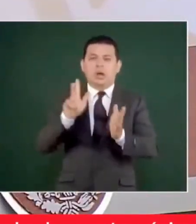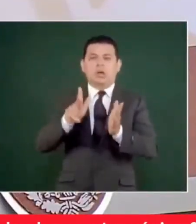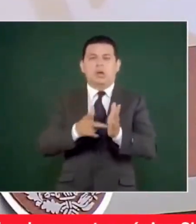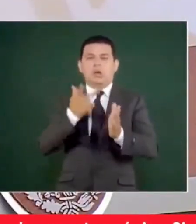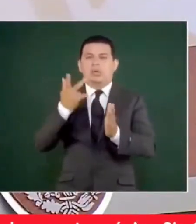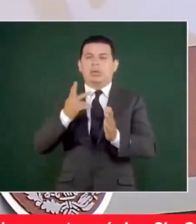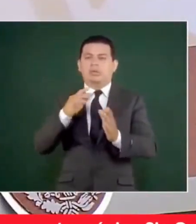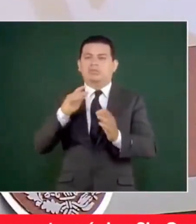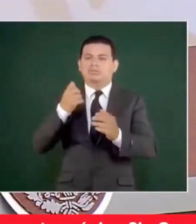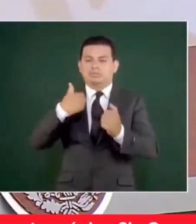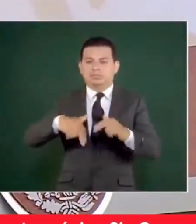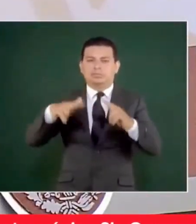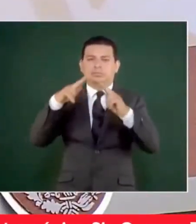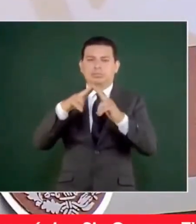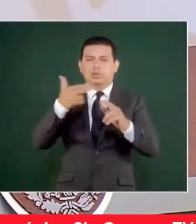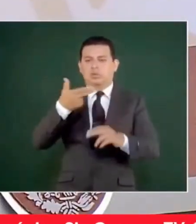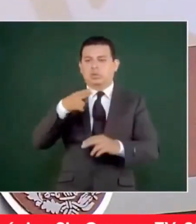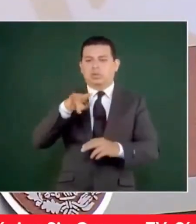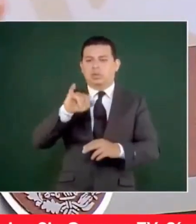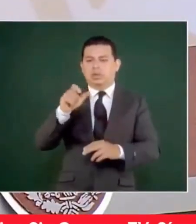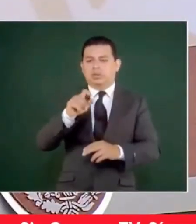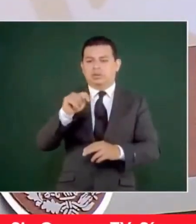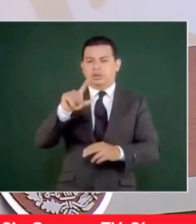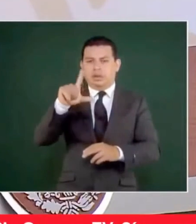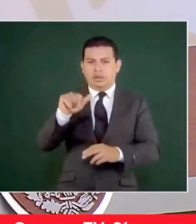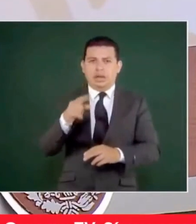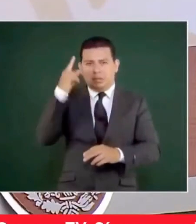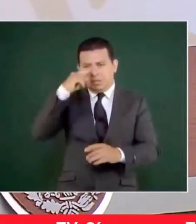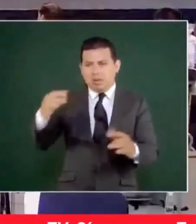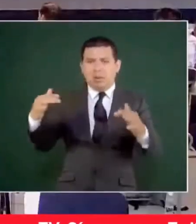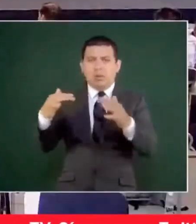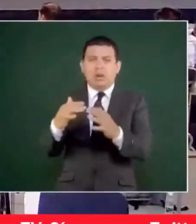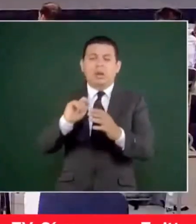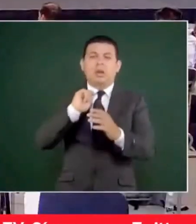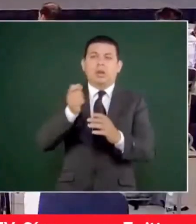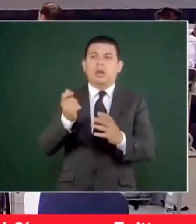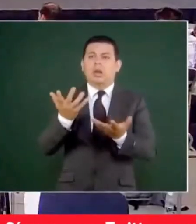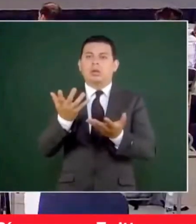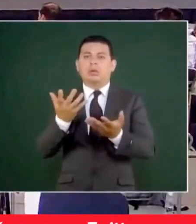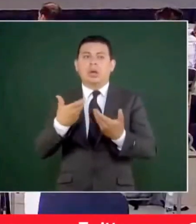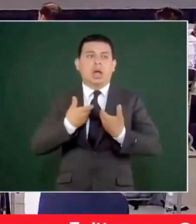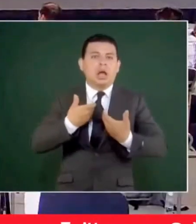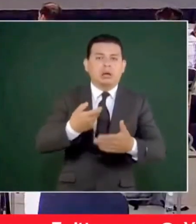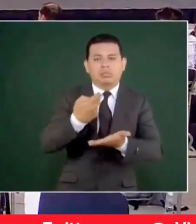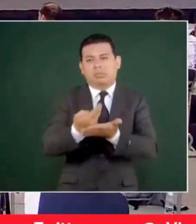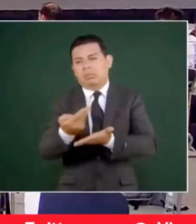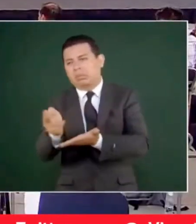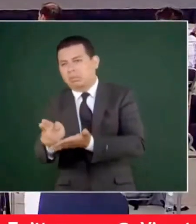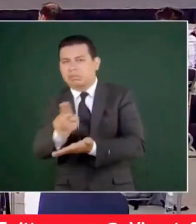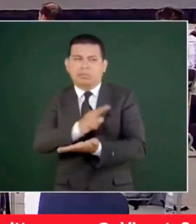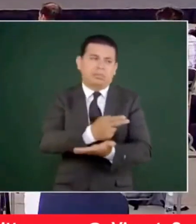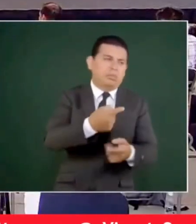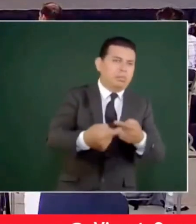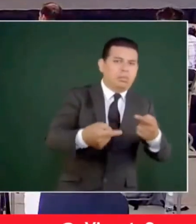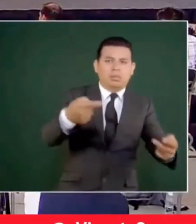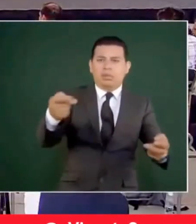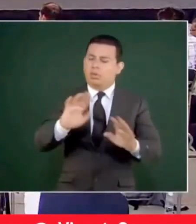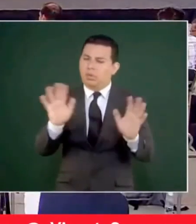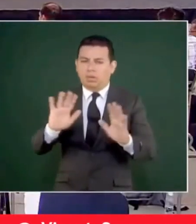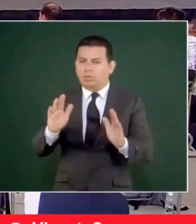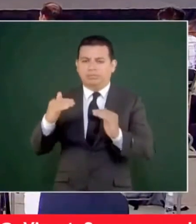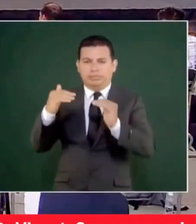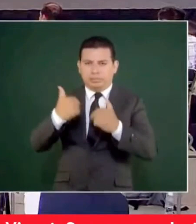un gran albergue en Huistla para que no pase lo que usted dice, que no estén en las calles, que no estén… y ahí les vamos a dar